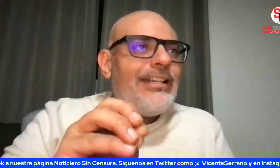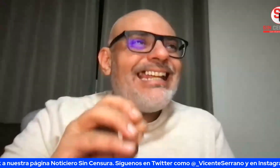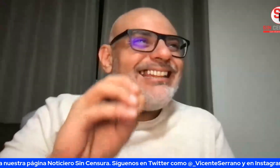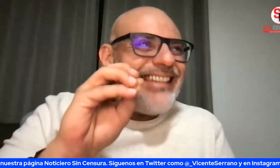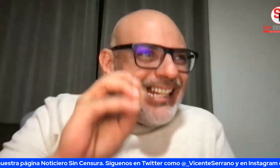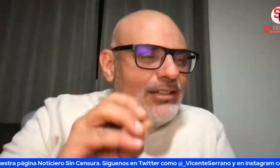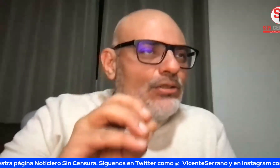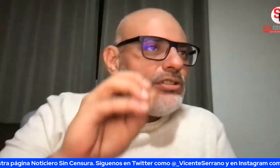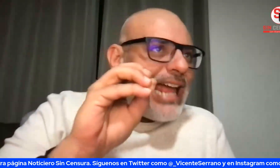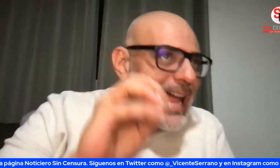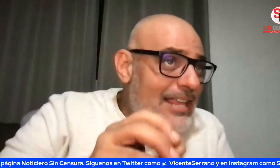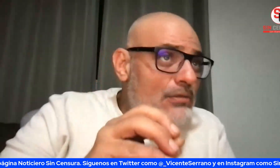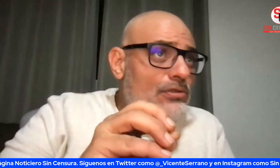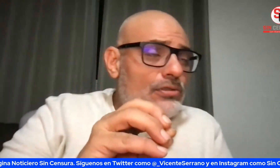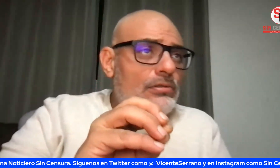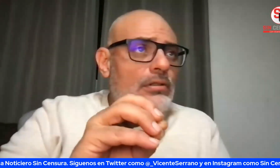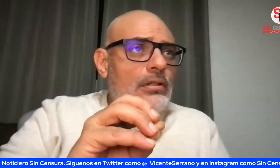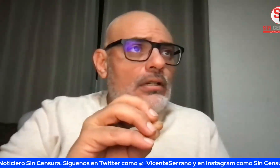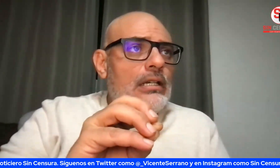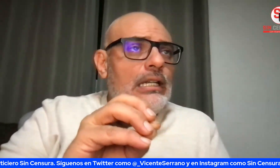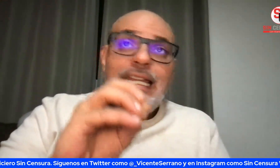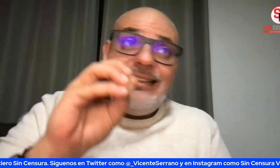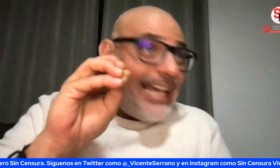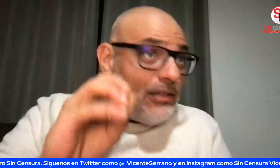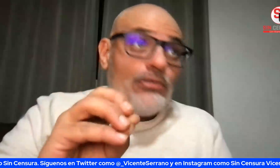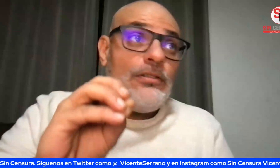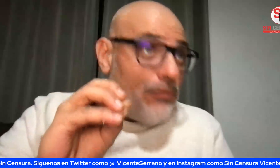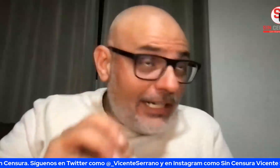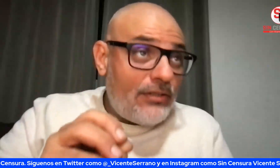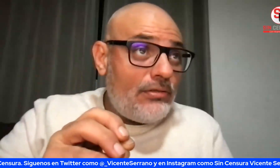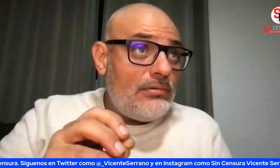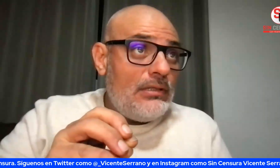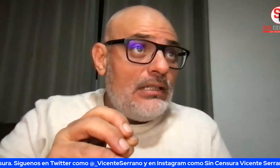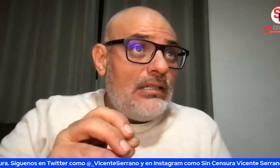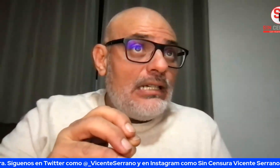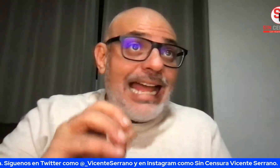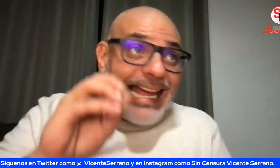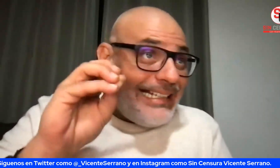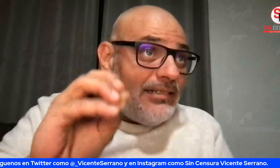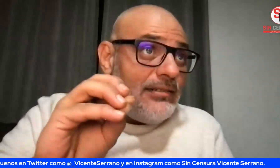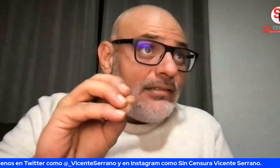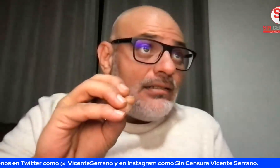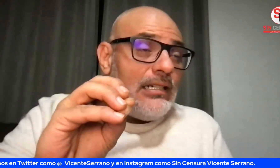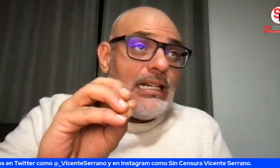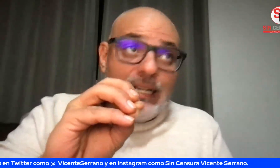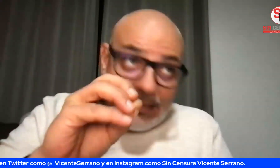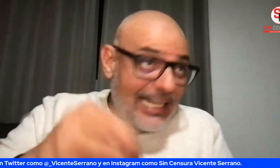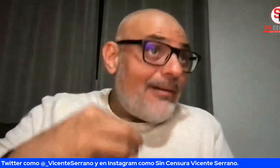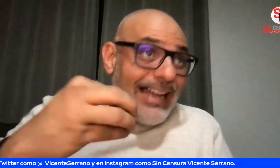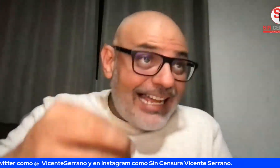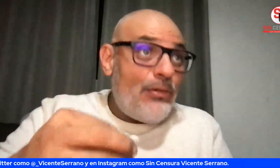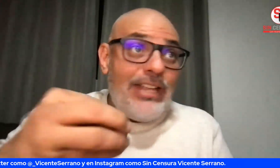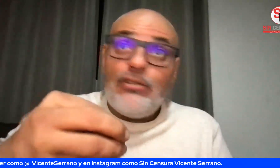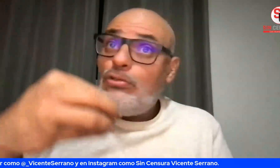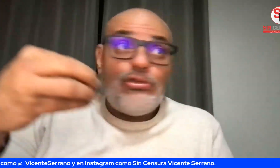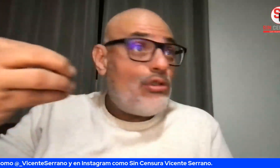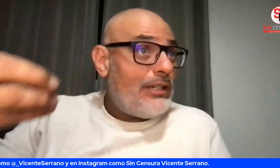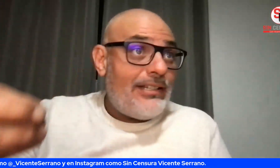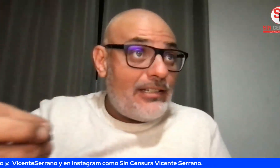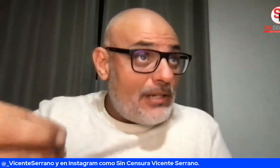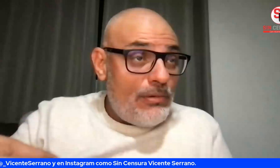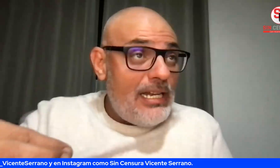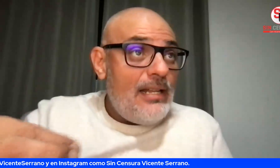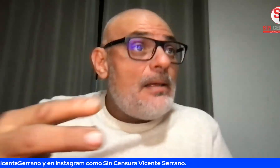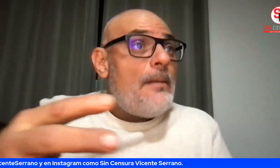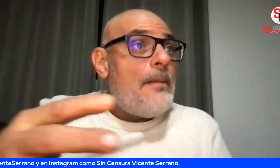de nación que tantos años y tanto esfuerzo han trabajado ellos junto